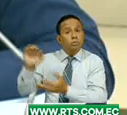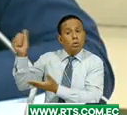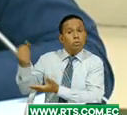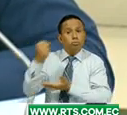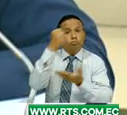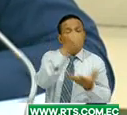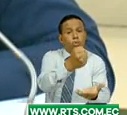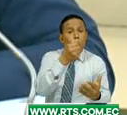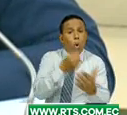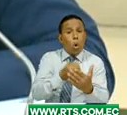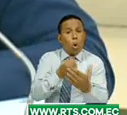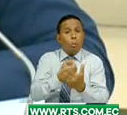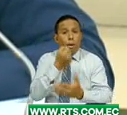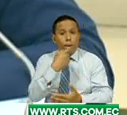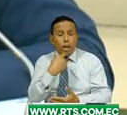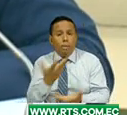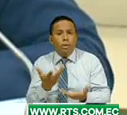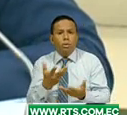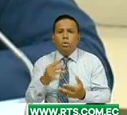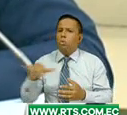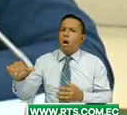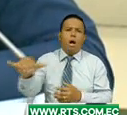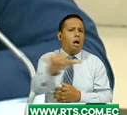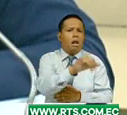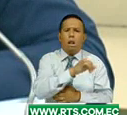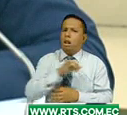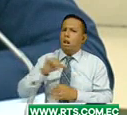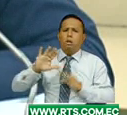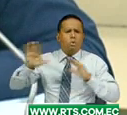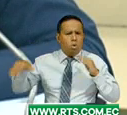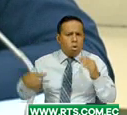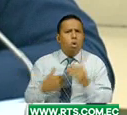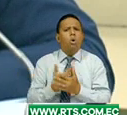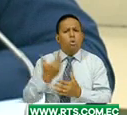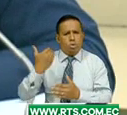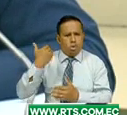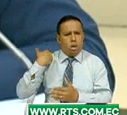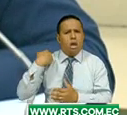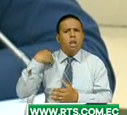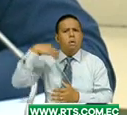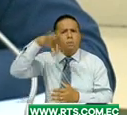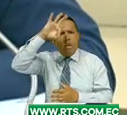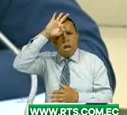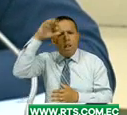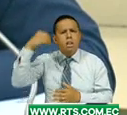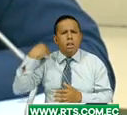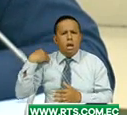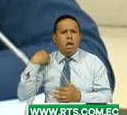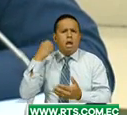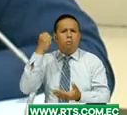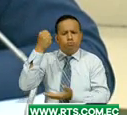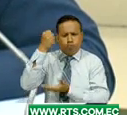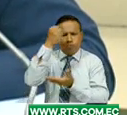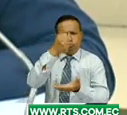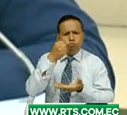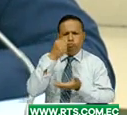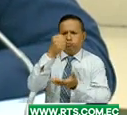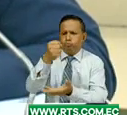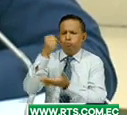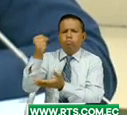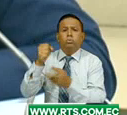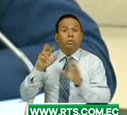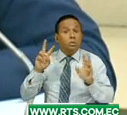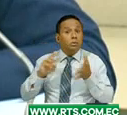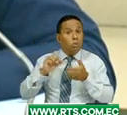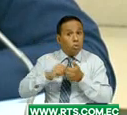medicamentos, todos los hospitales se encuentran con presupuesto adecuado para el tema de la compra. El tema no va más bien por el tema económico, sino más bien por la disponibilidad